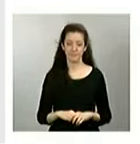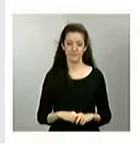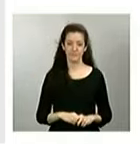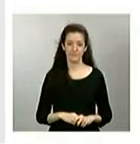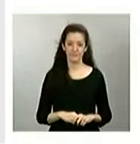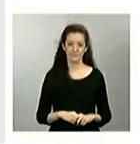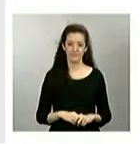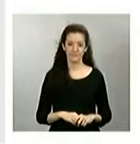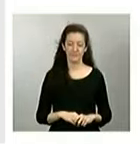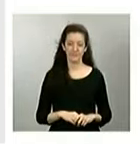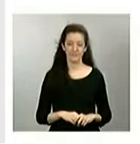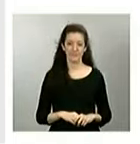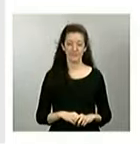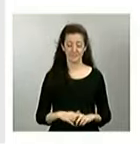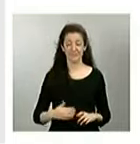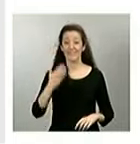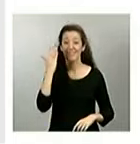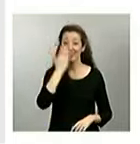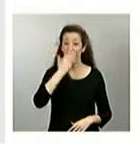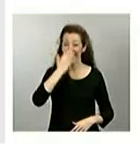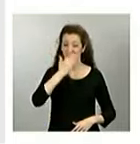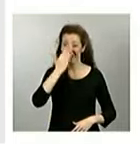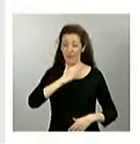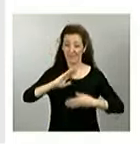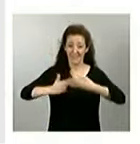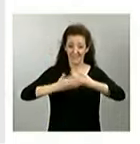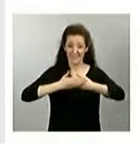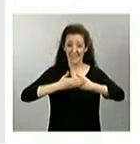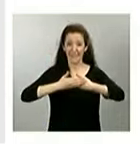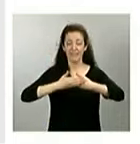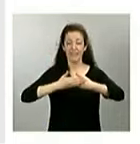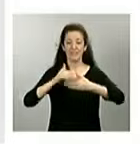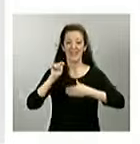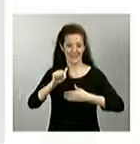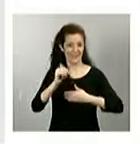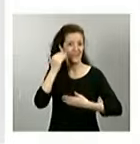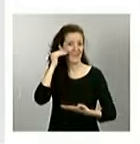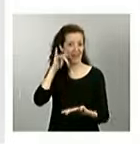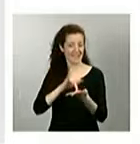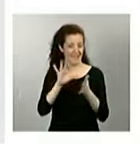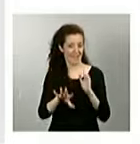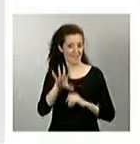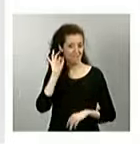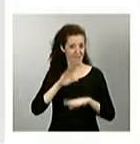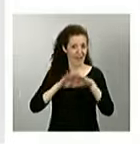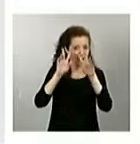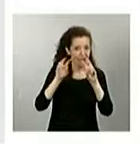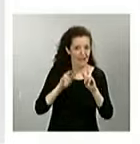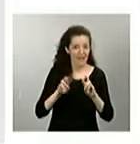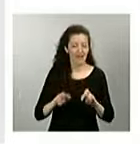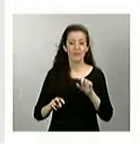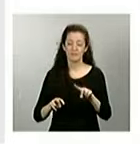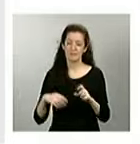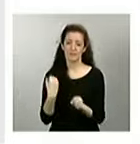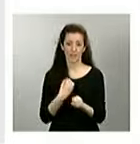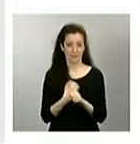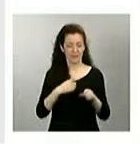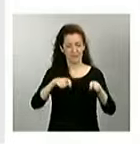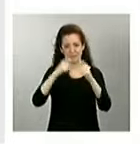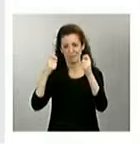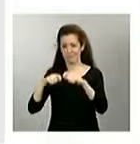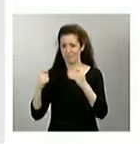colegios que es la fecha que hemos tomado es un proceso de destrucción de empleo muy intenso que se refleja en